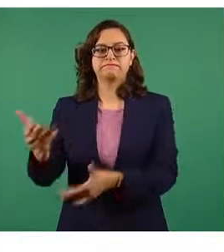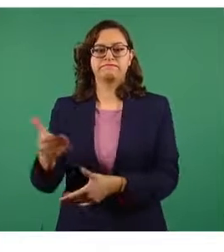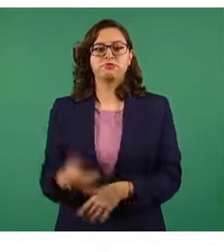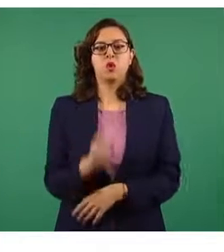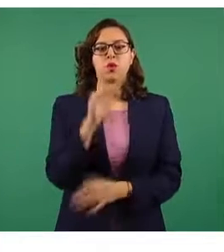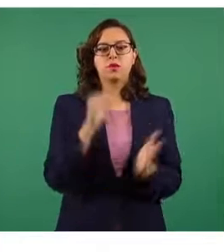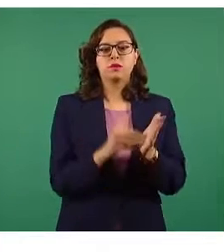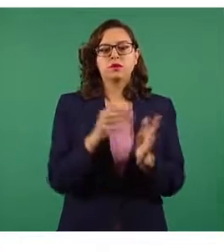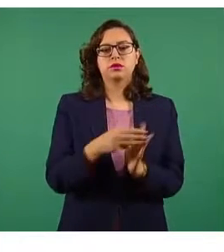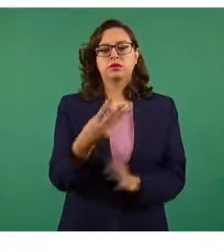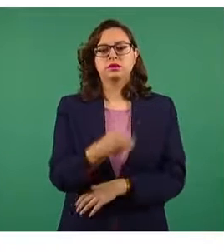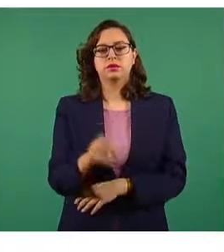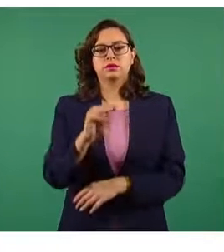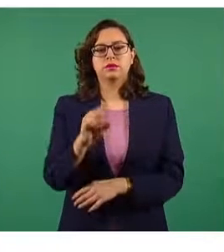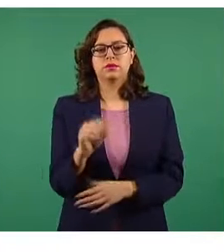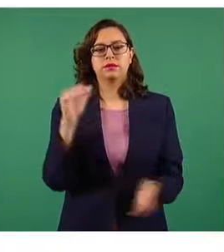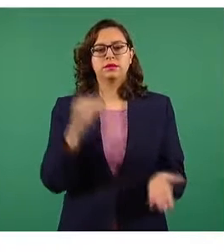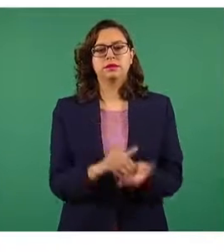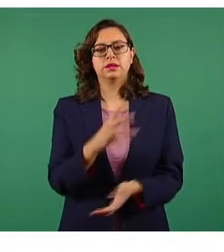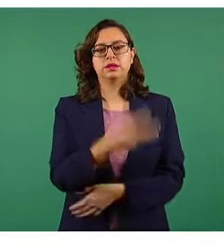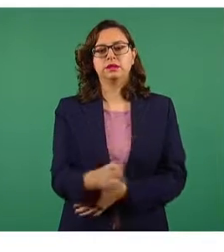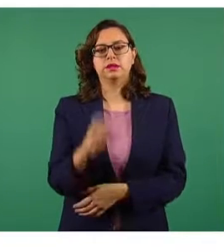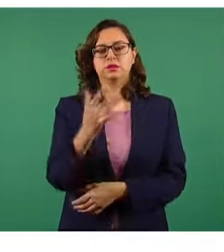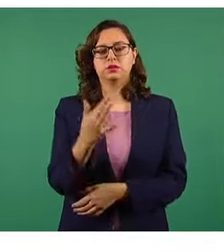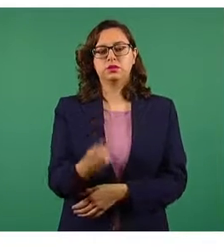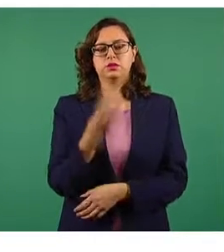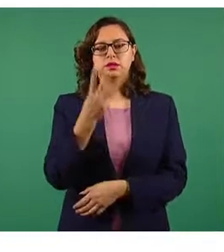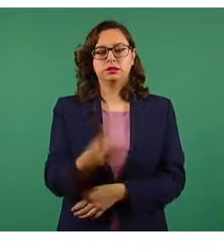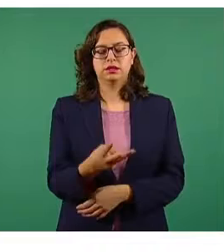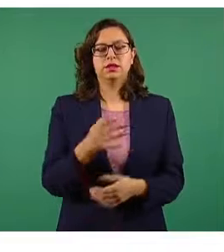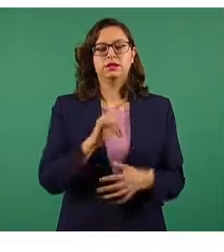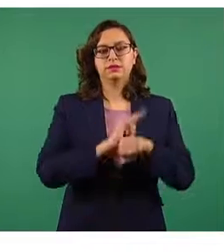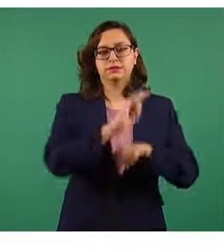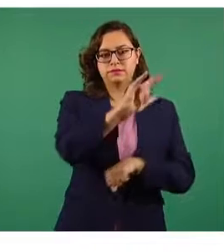1.390.553 vía aérea y terrestre,